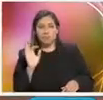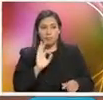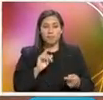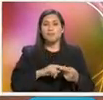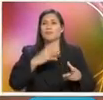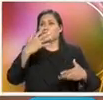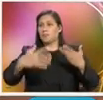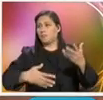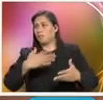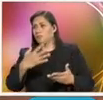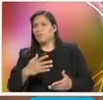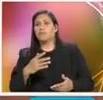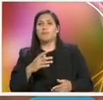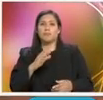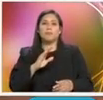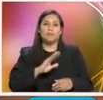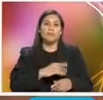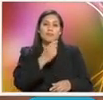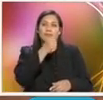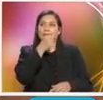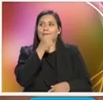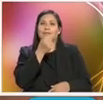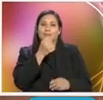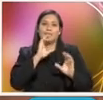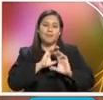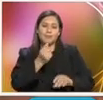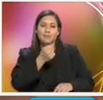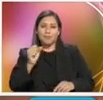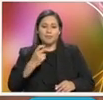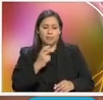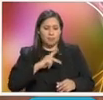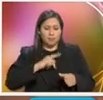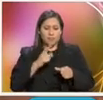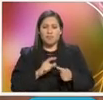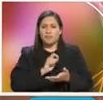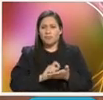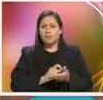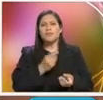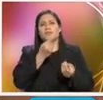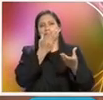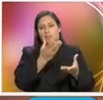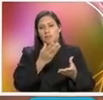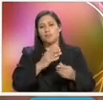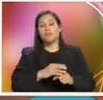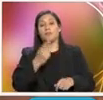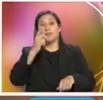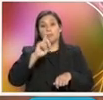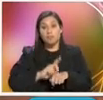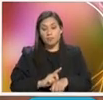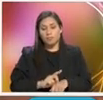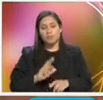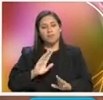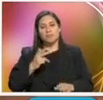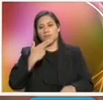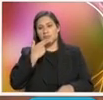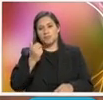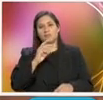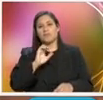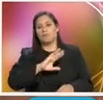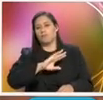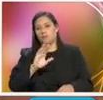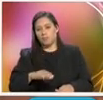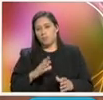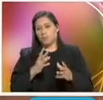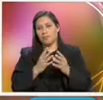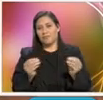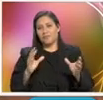la violencia, ¿no? Y eso es, como bien dices, lo que transmiten en sus letras, en sus Sí. conciertos, y un día termina por